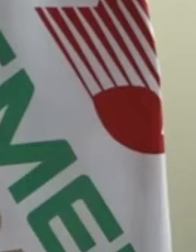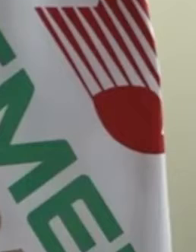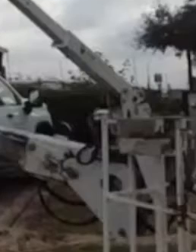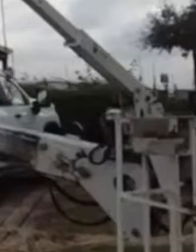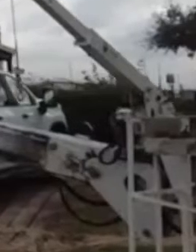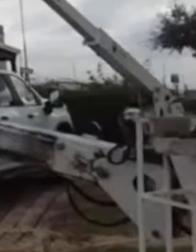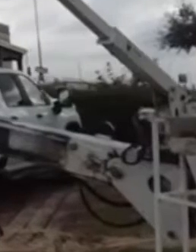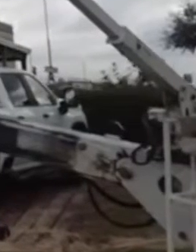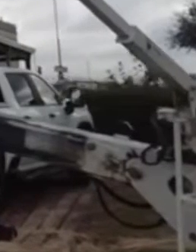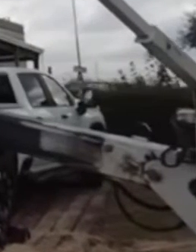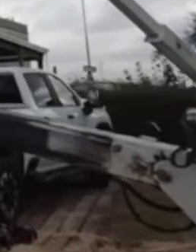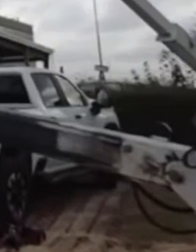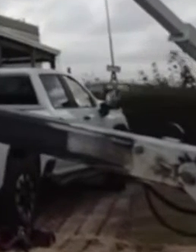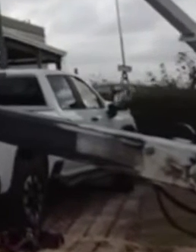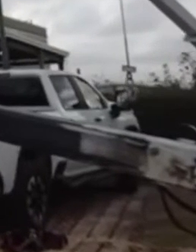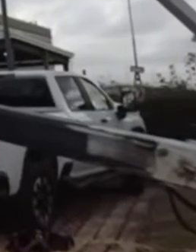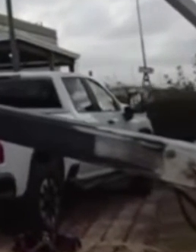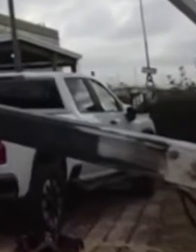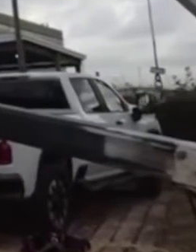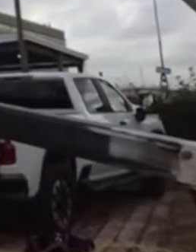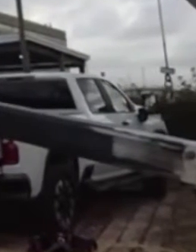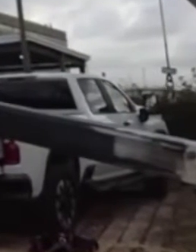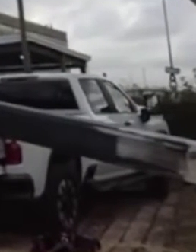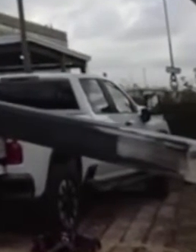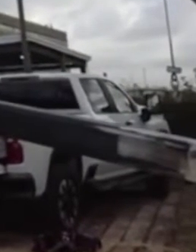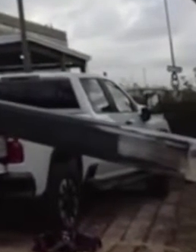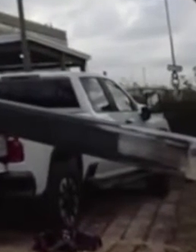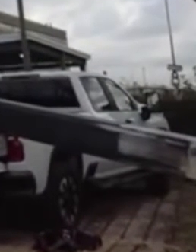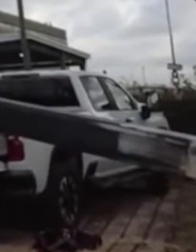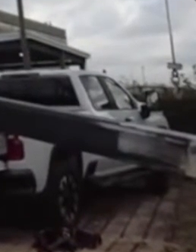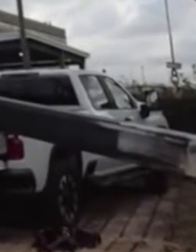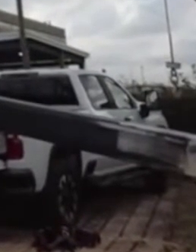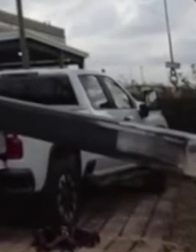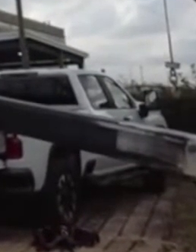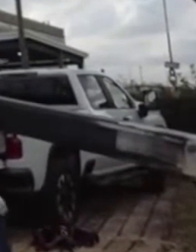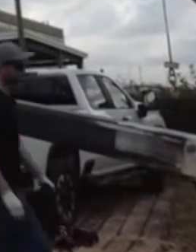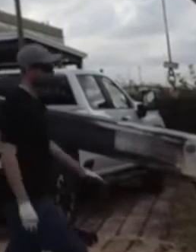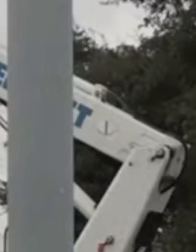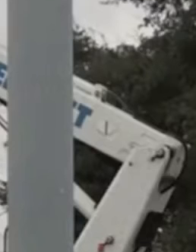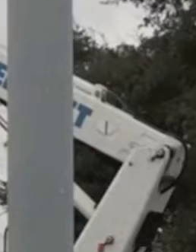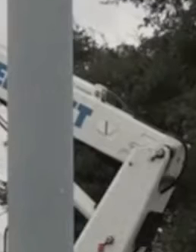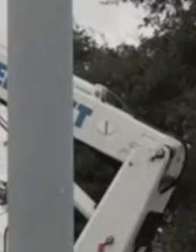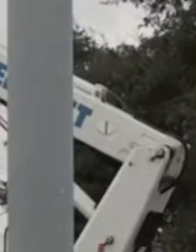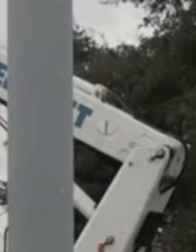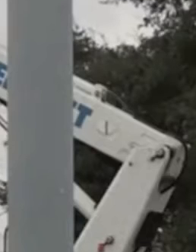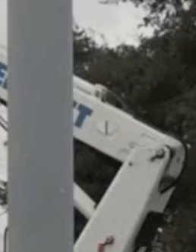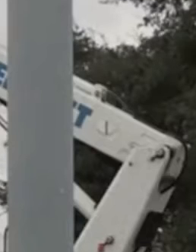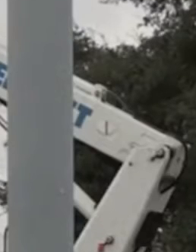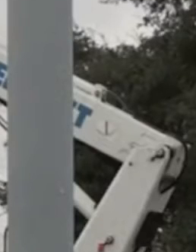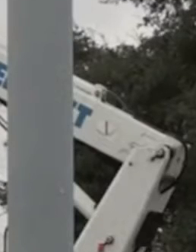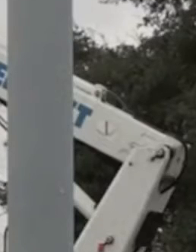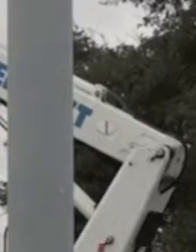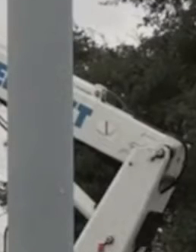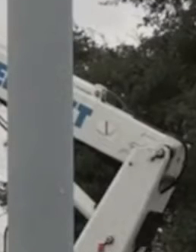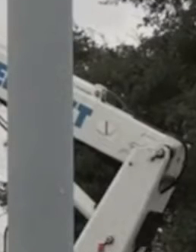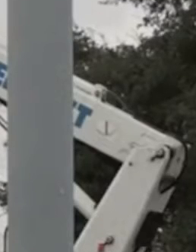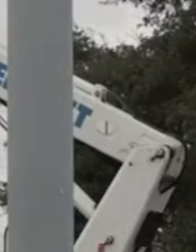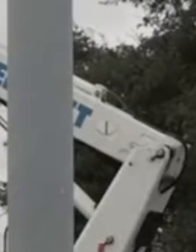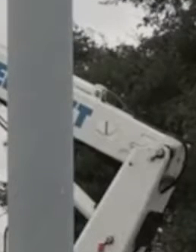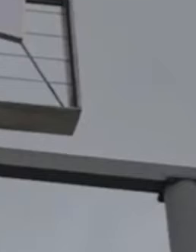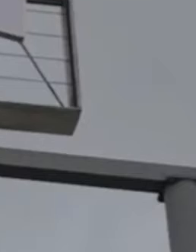de Shell. Se ha cumplido con esta operación, con esta instrucción que usted nos